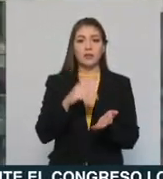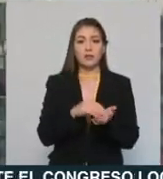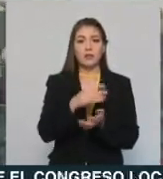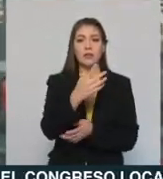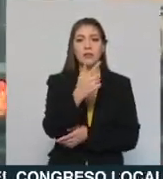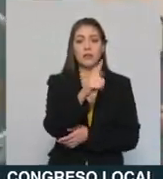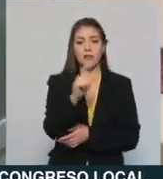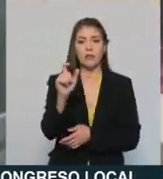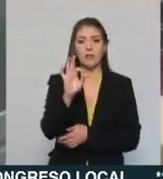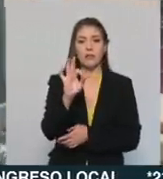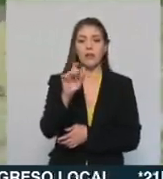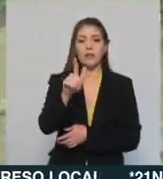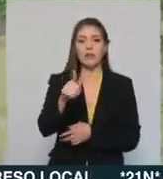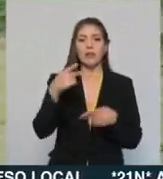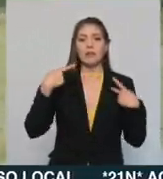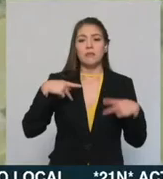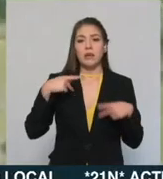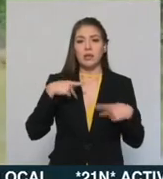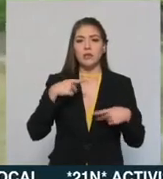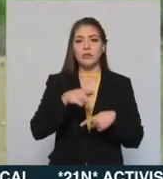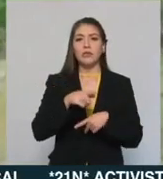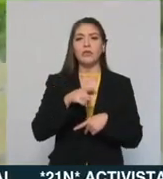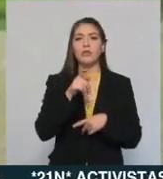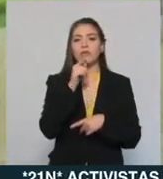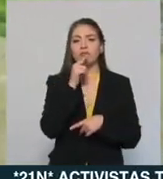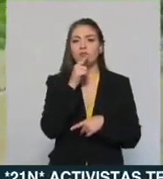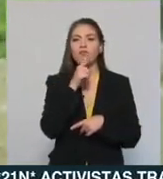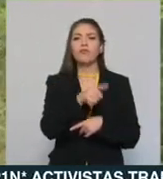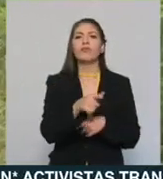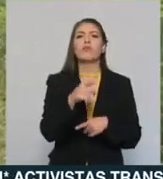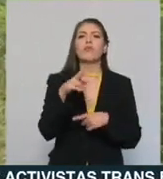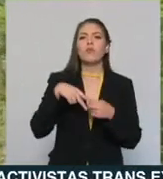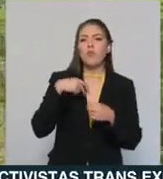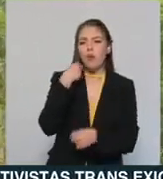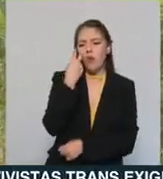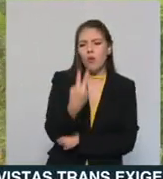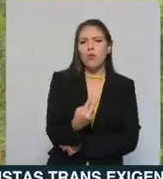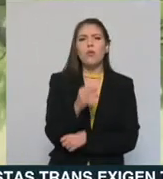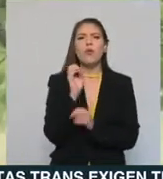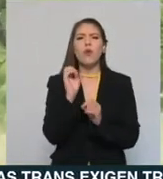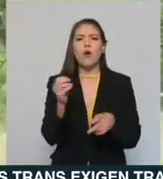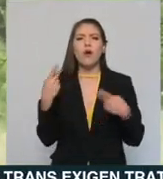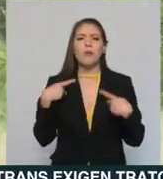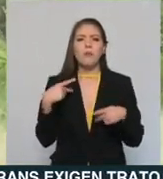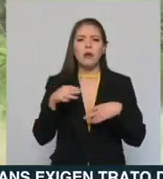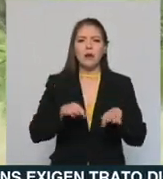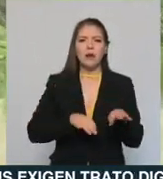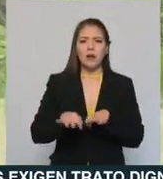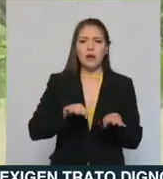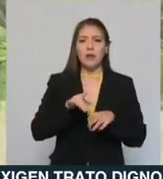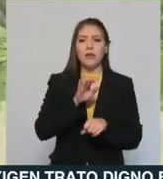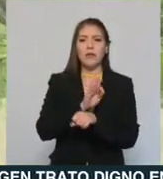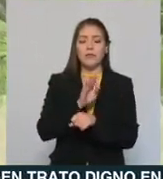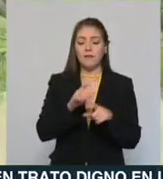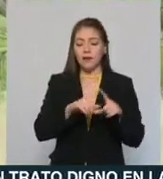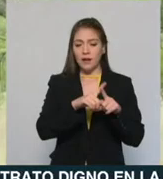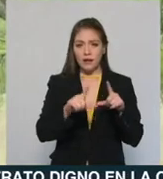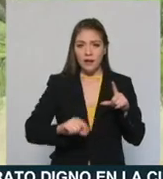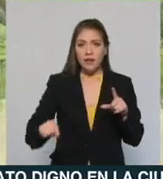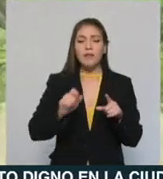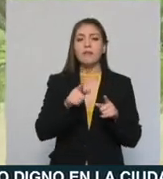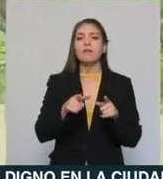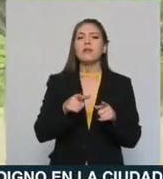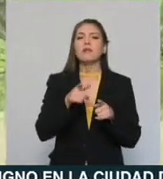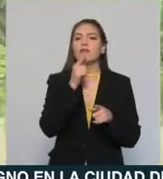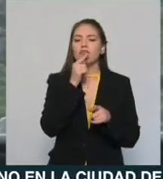82.747 elementos entre veteranos, personal de nuevo ingreso, voluntarios de la Secretaría de la Defensa Nacional, la Marina y la Policía